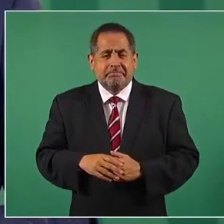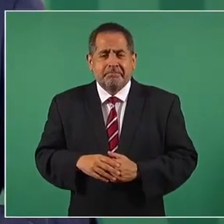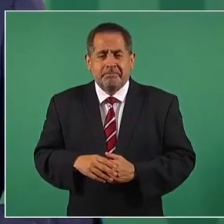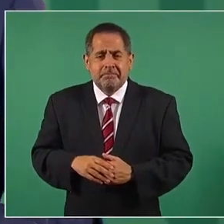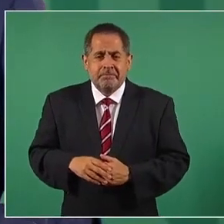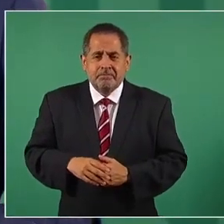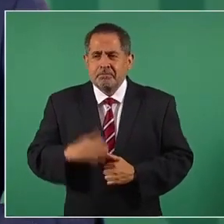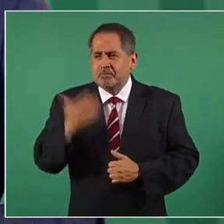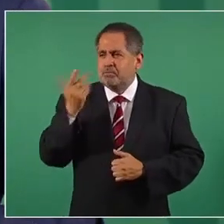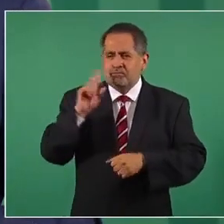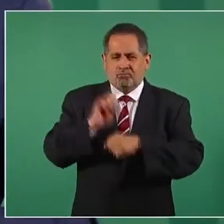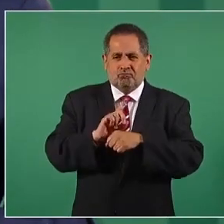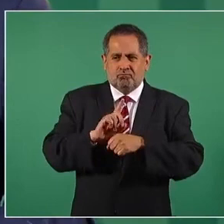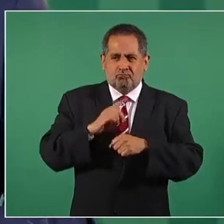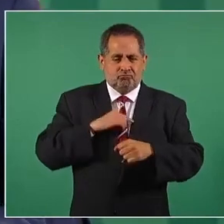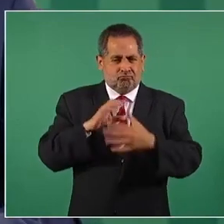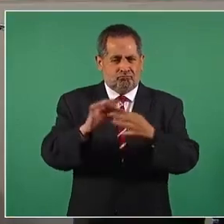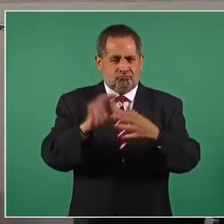Al otro día que